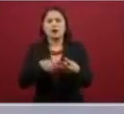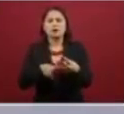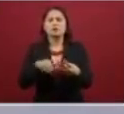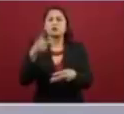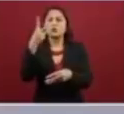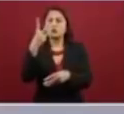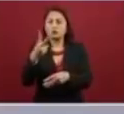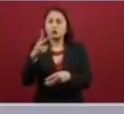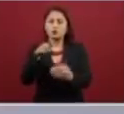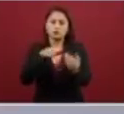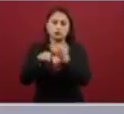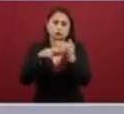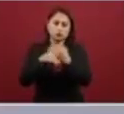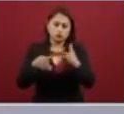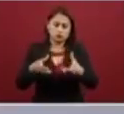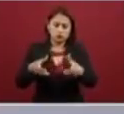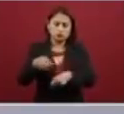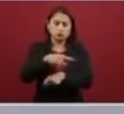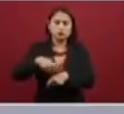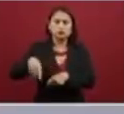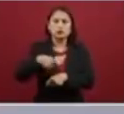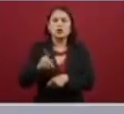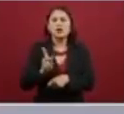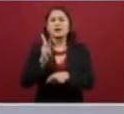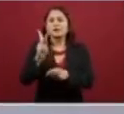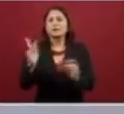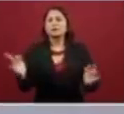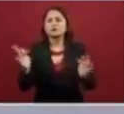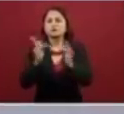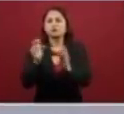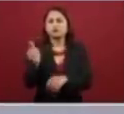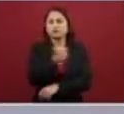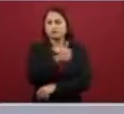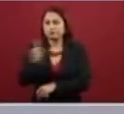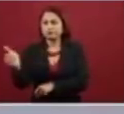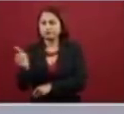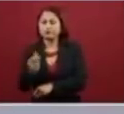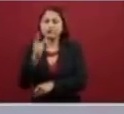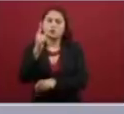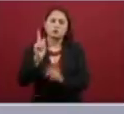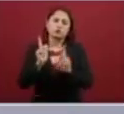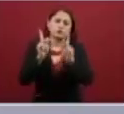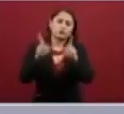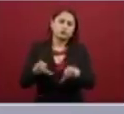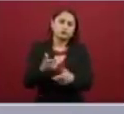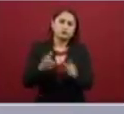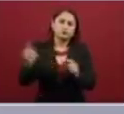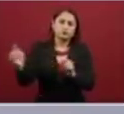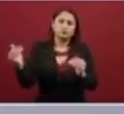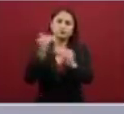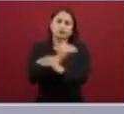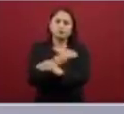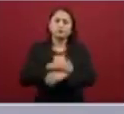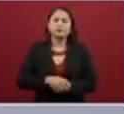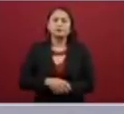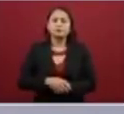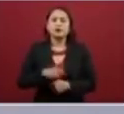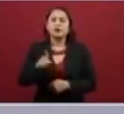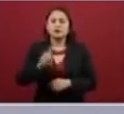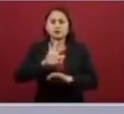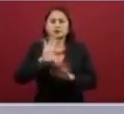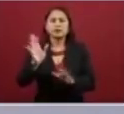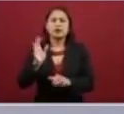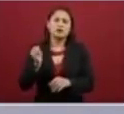adecuaciones viales, 2 entronques y un libramiento. Se están construyendo caminos